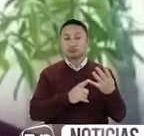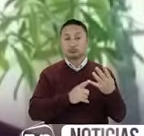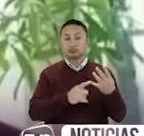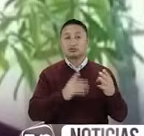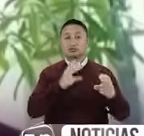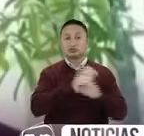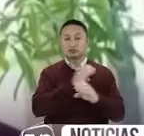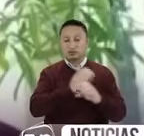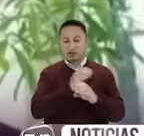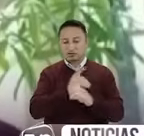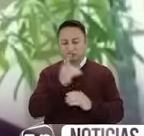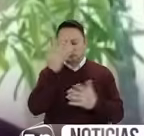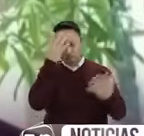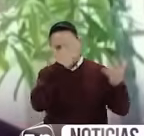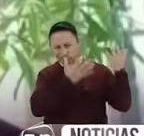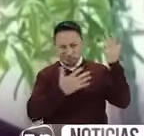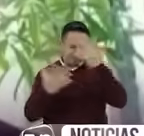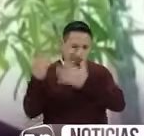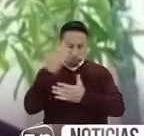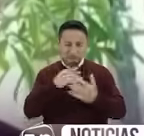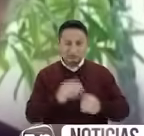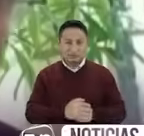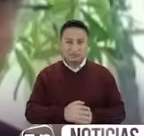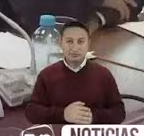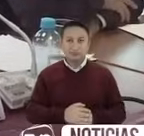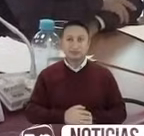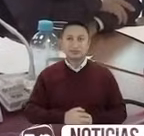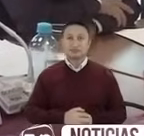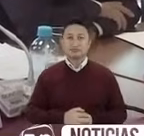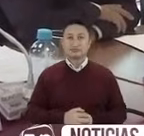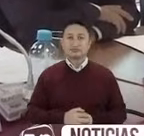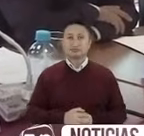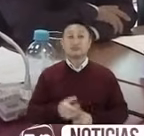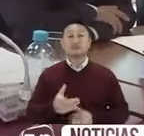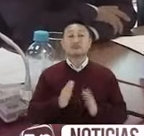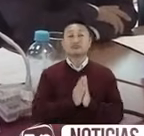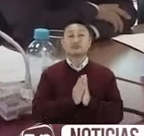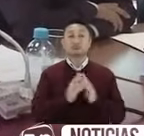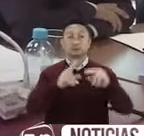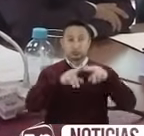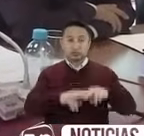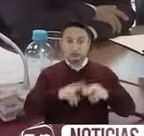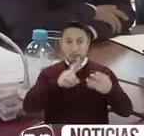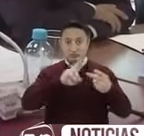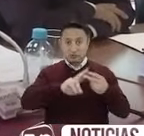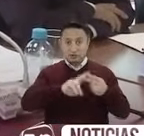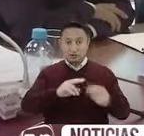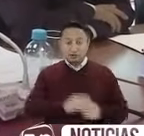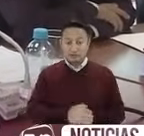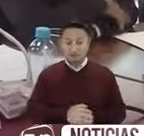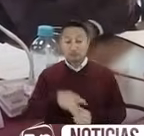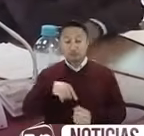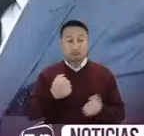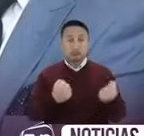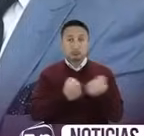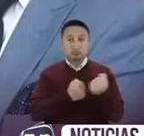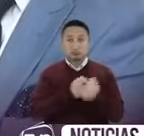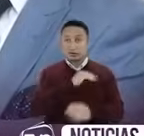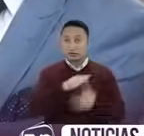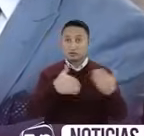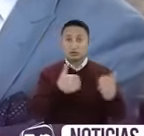a representaciones étnicas. La moción de fiscalización del censo contó con el respaldo unánime de todos